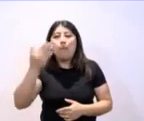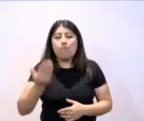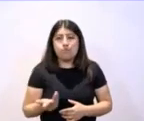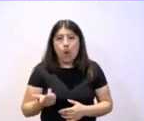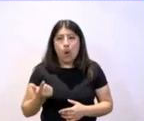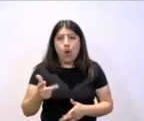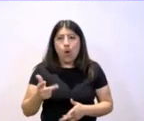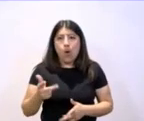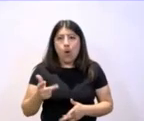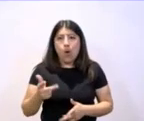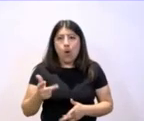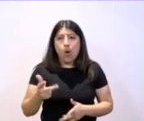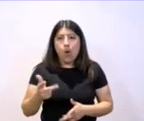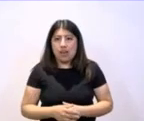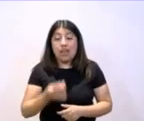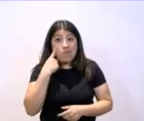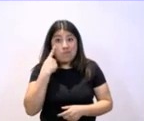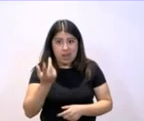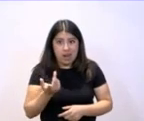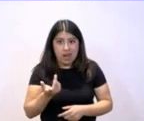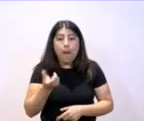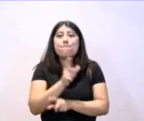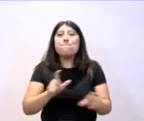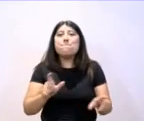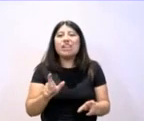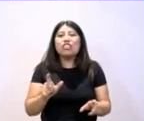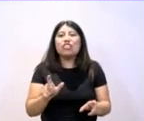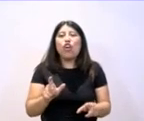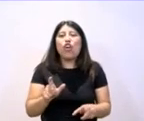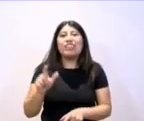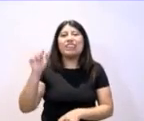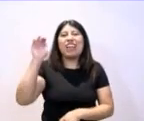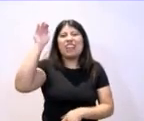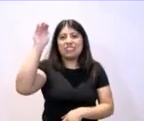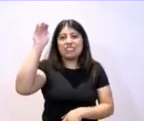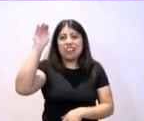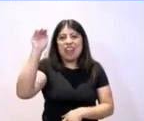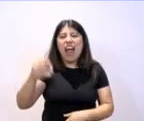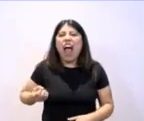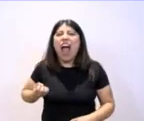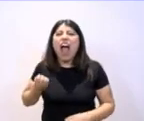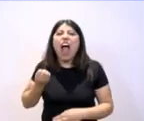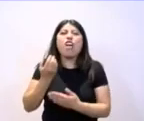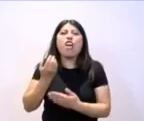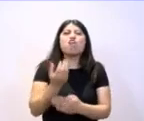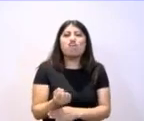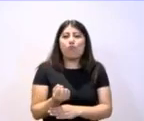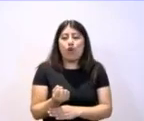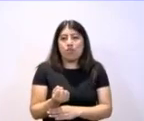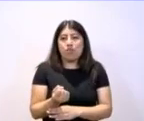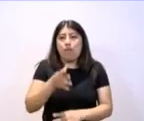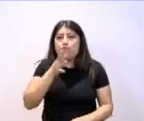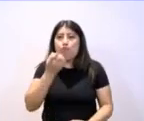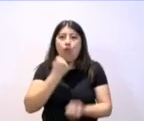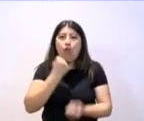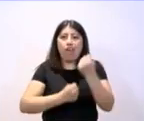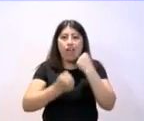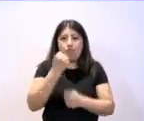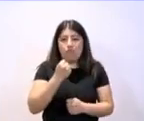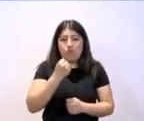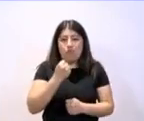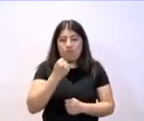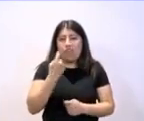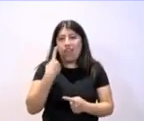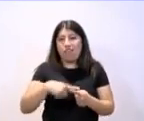la hostelería y verá cómo las personas de origen migrante contribuyen y mucho a la economía y al buen